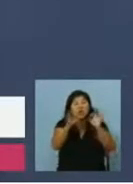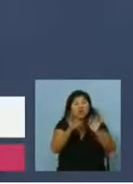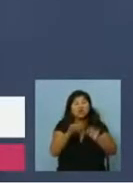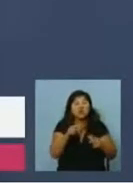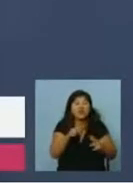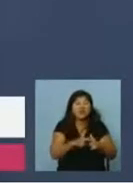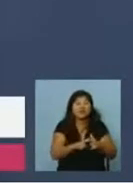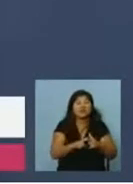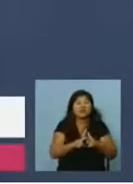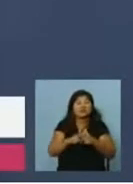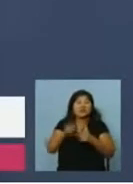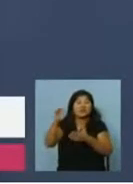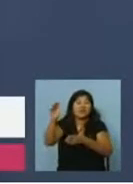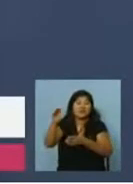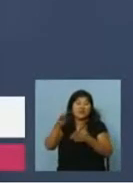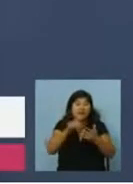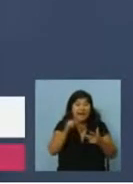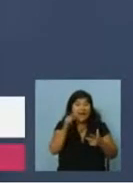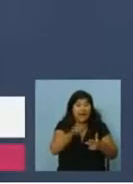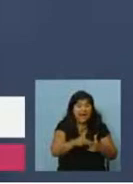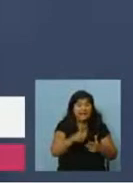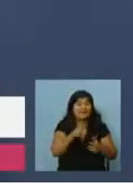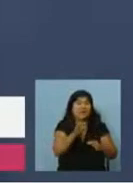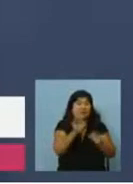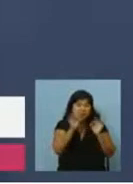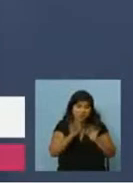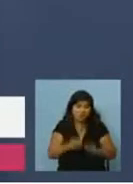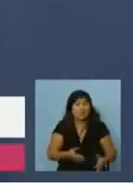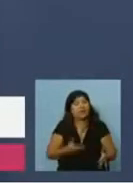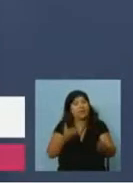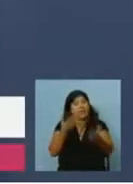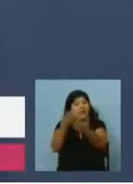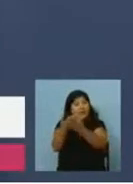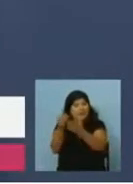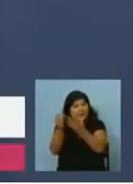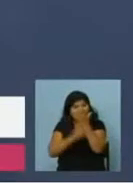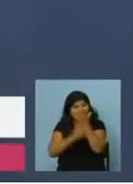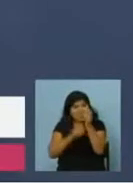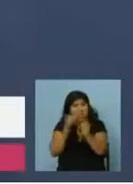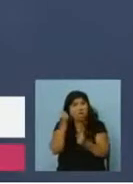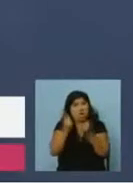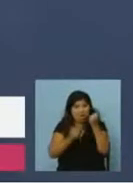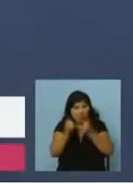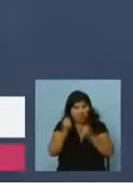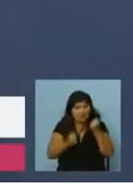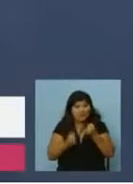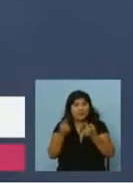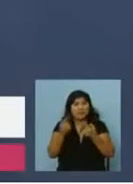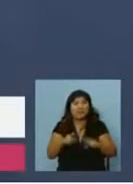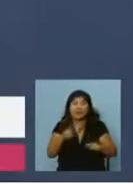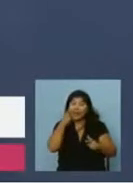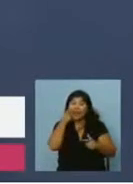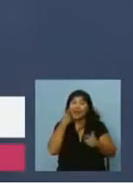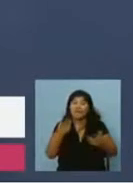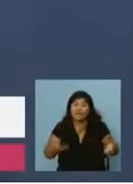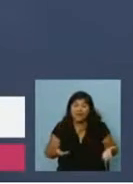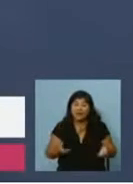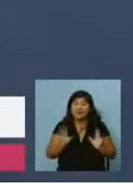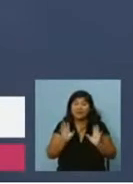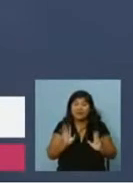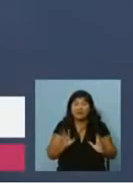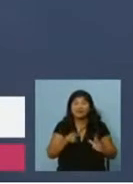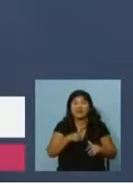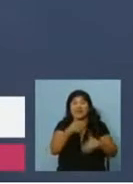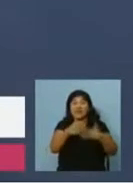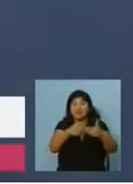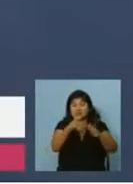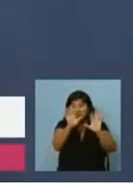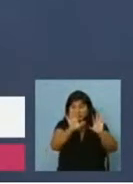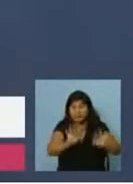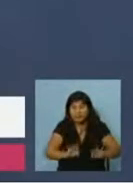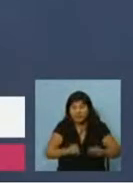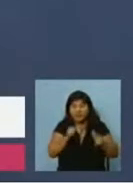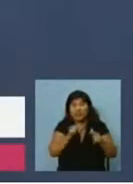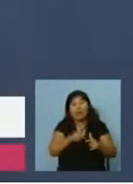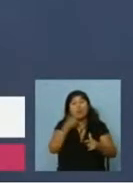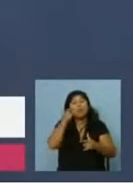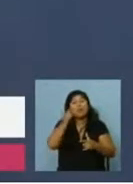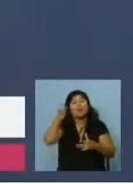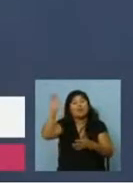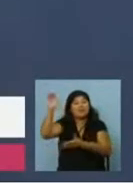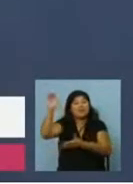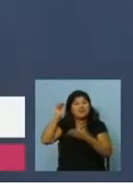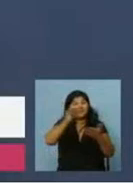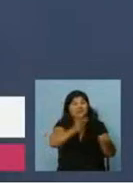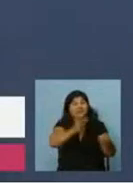que después tiene que pasar por el Ministerio de Hacienda para ver si está todo realmente bien realizado, porque está financiado por